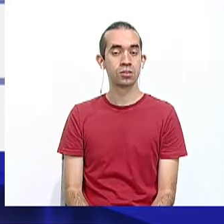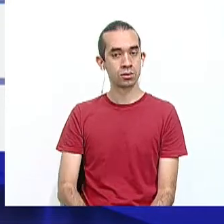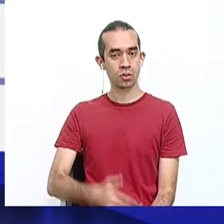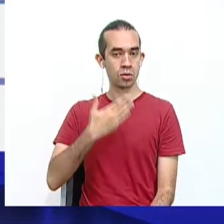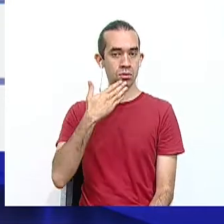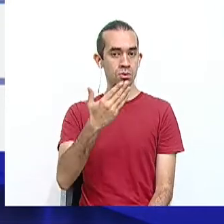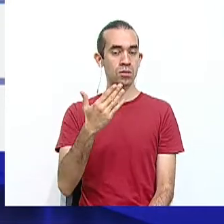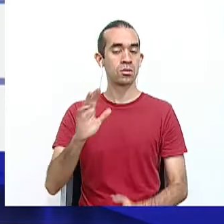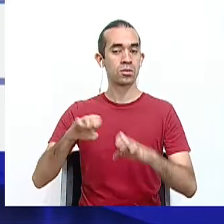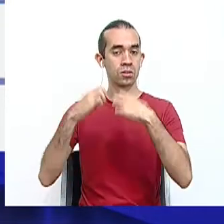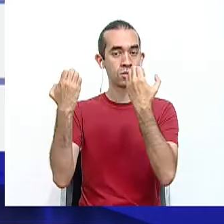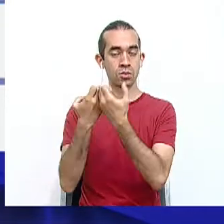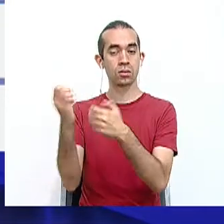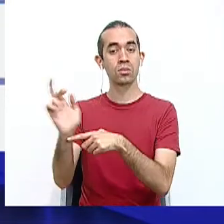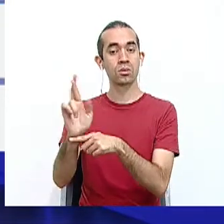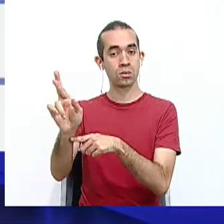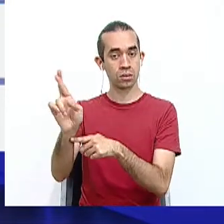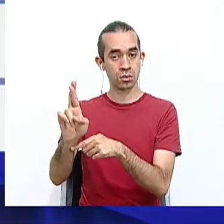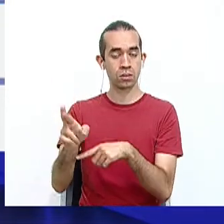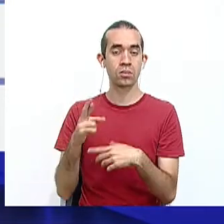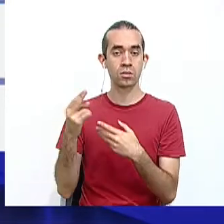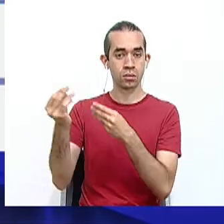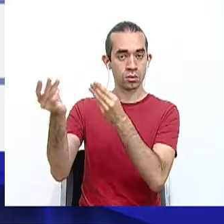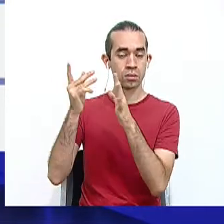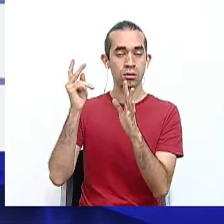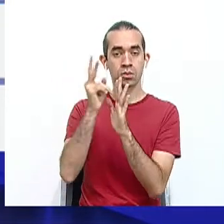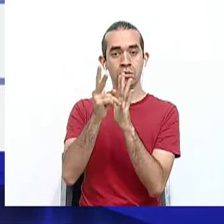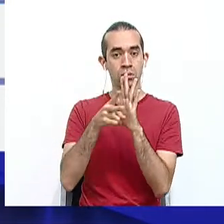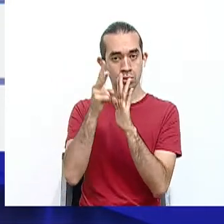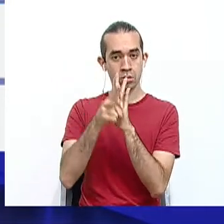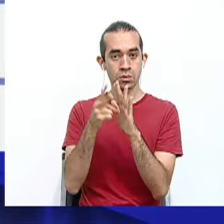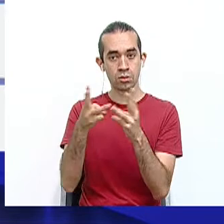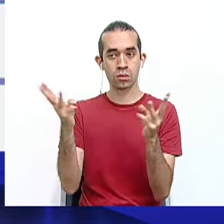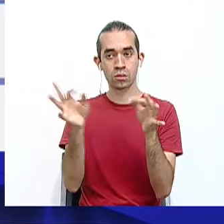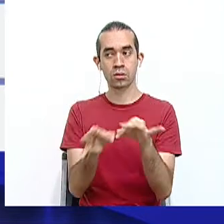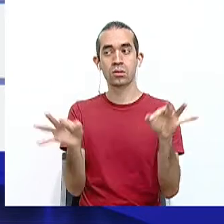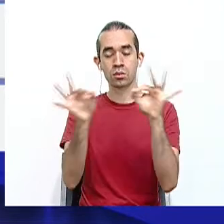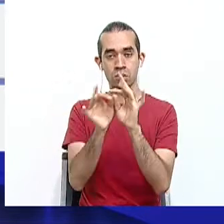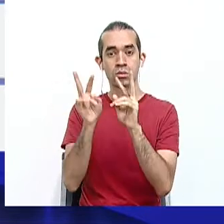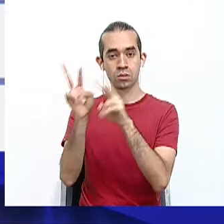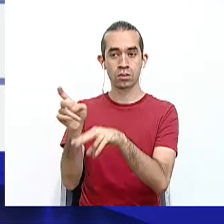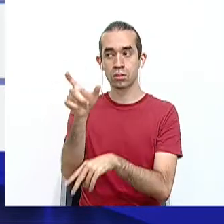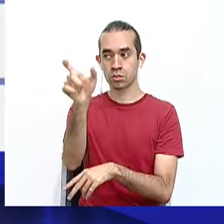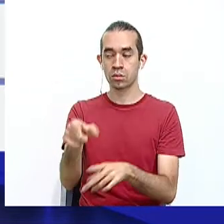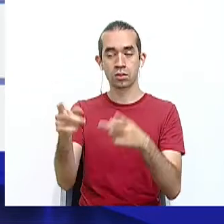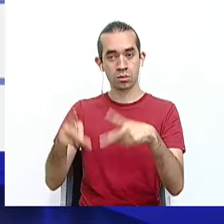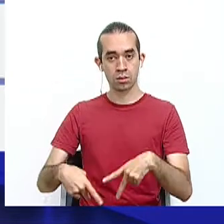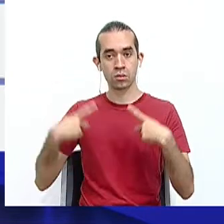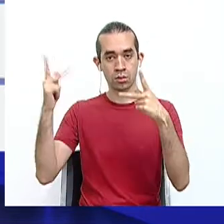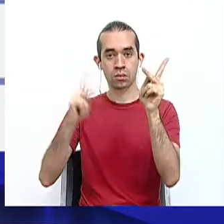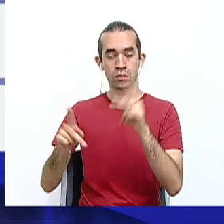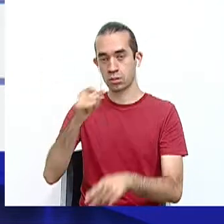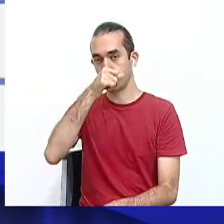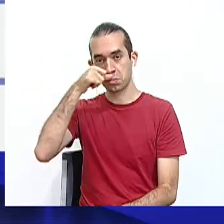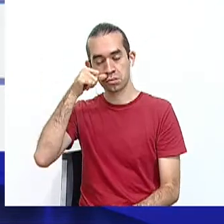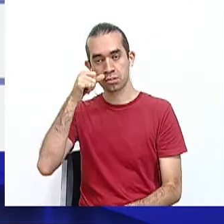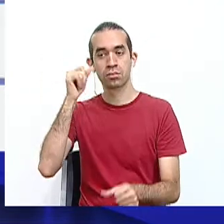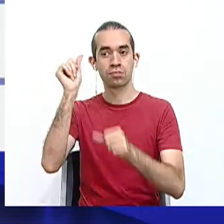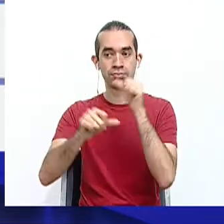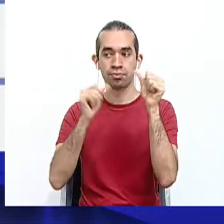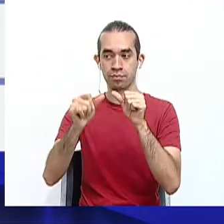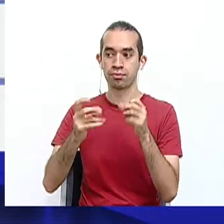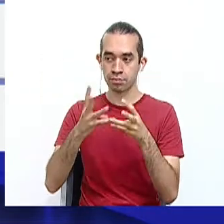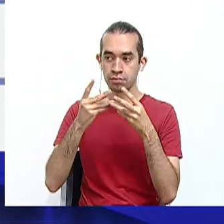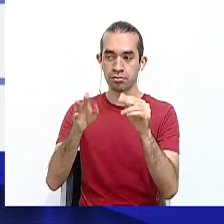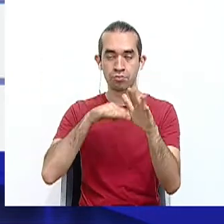Muchísimas gracias al equipo de Repretel por brindarnos este valioso material, este reportaje sobre la vida de las personas en drogadicción que luchan por